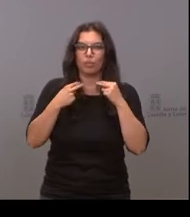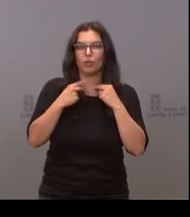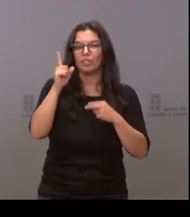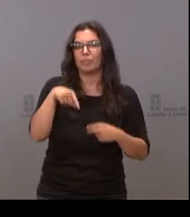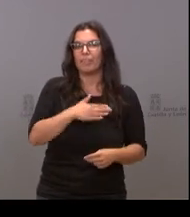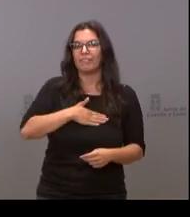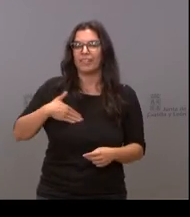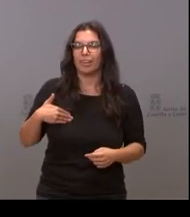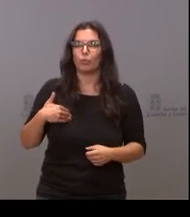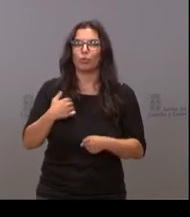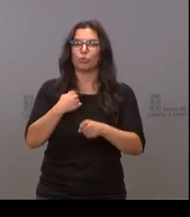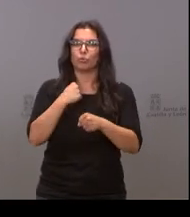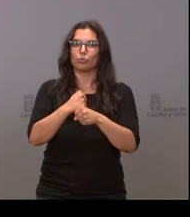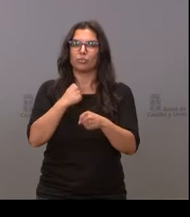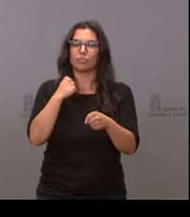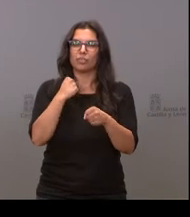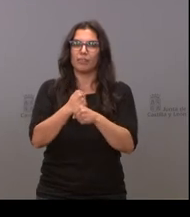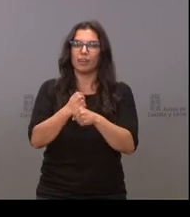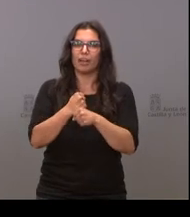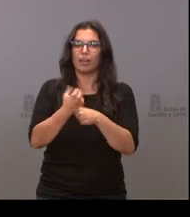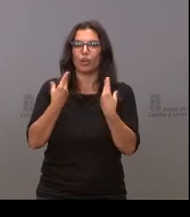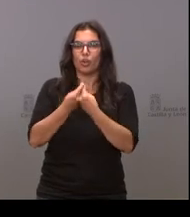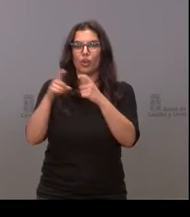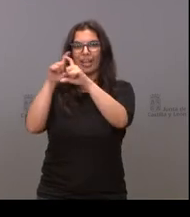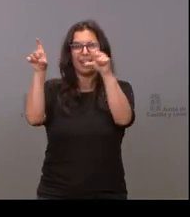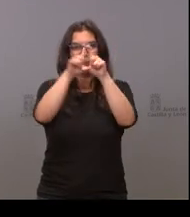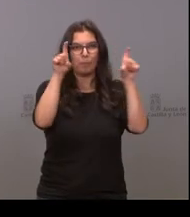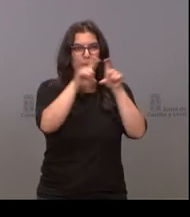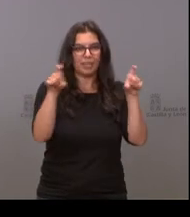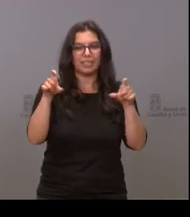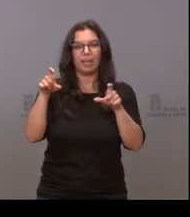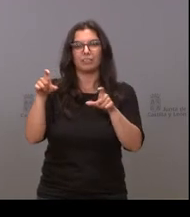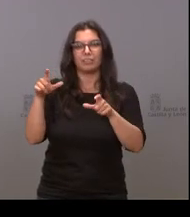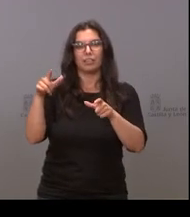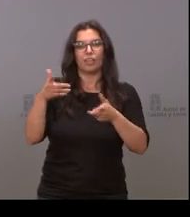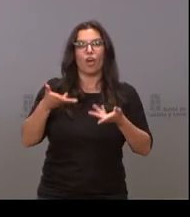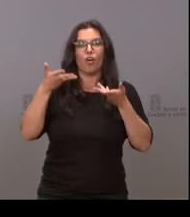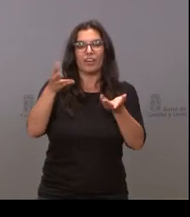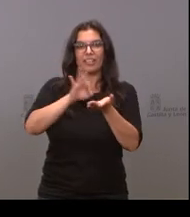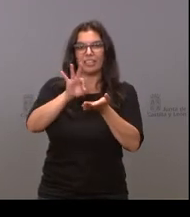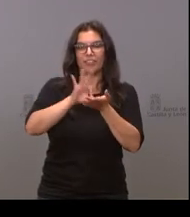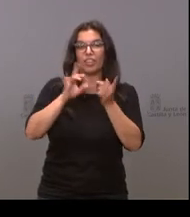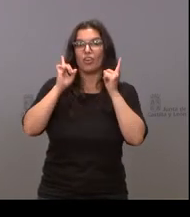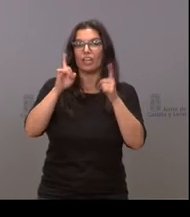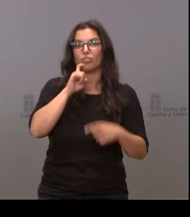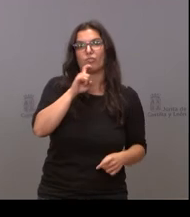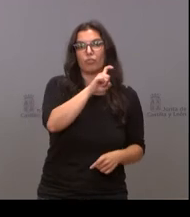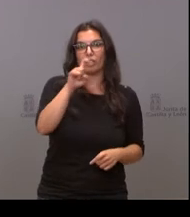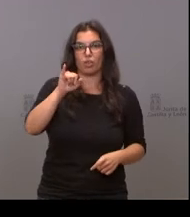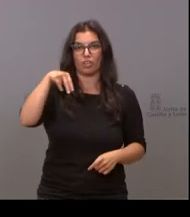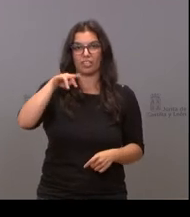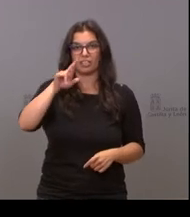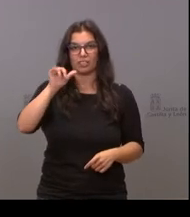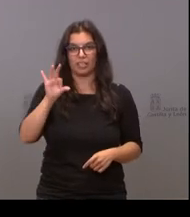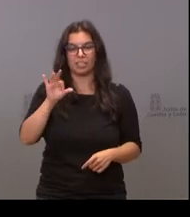trabajar de las empresas de los proveedores de servicios en este caso de la fundación intras y